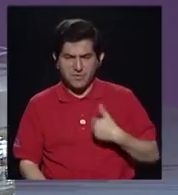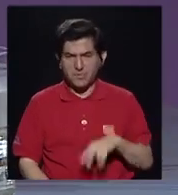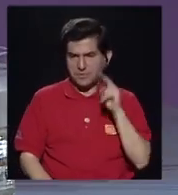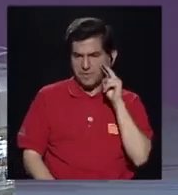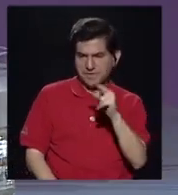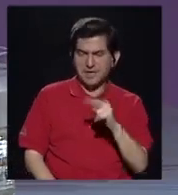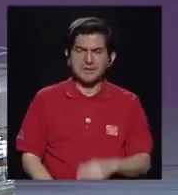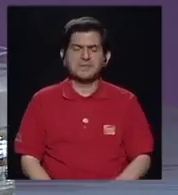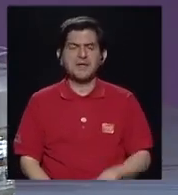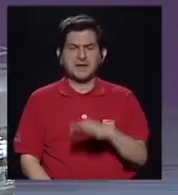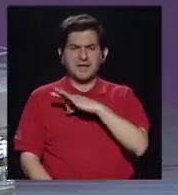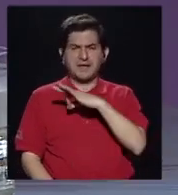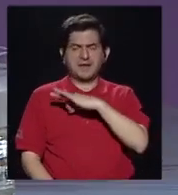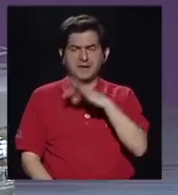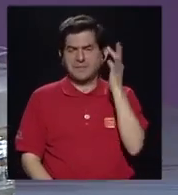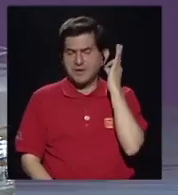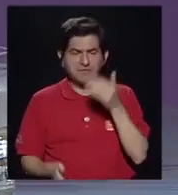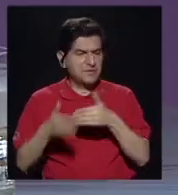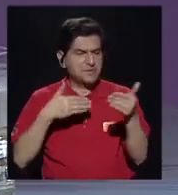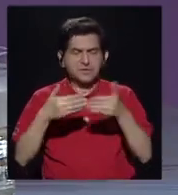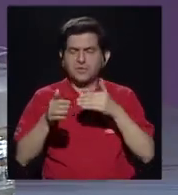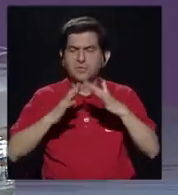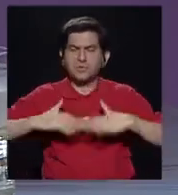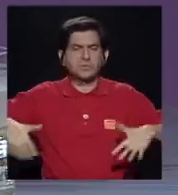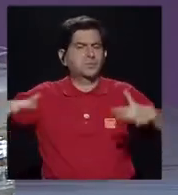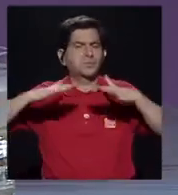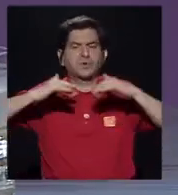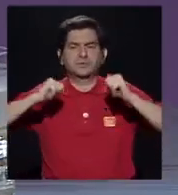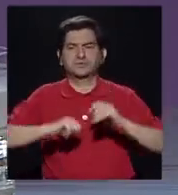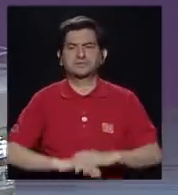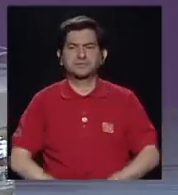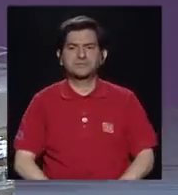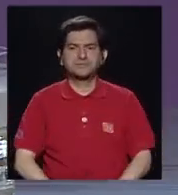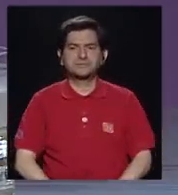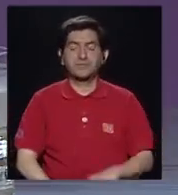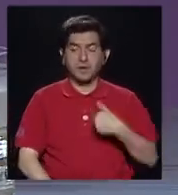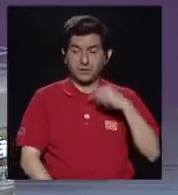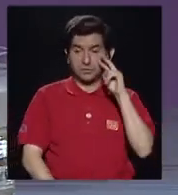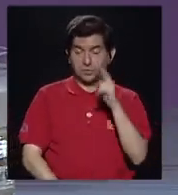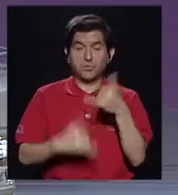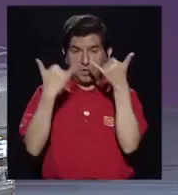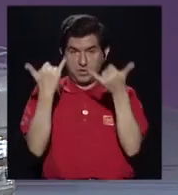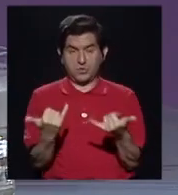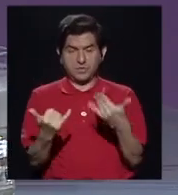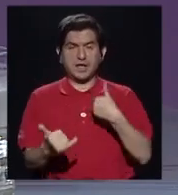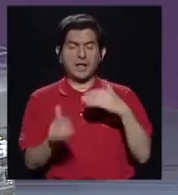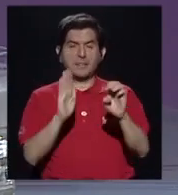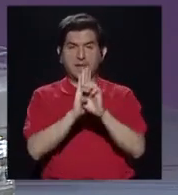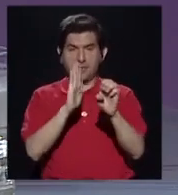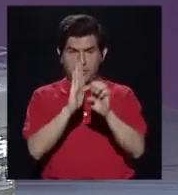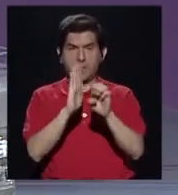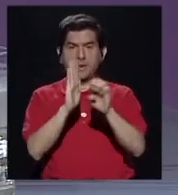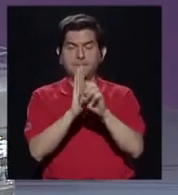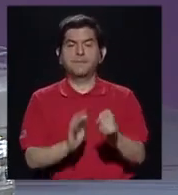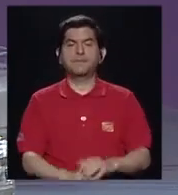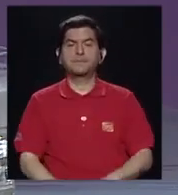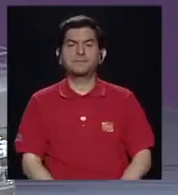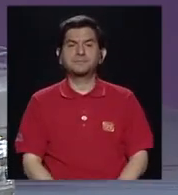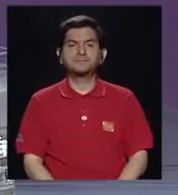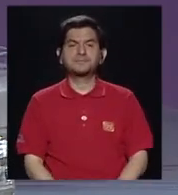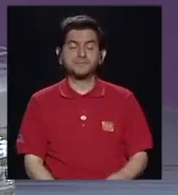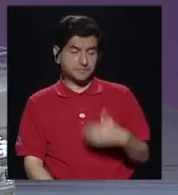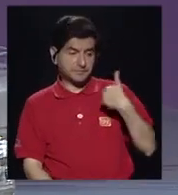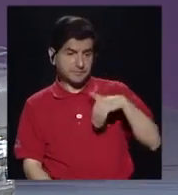al bienestar femenino en cualquier circunstancia entonces hay yo lo he visto tengo ejemplos de eso de cóm